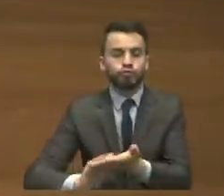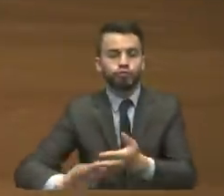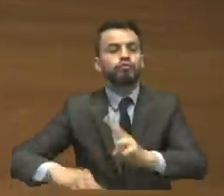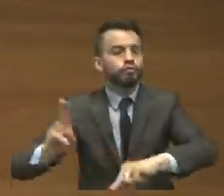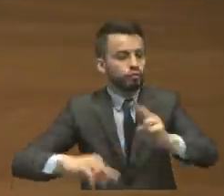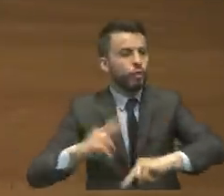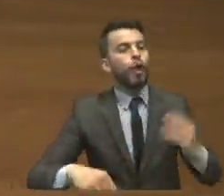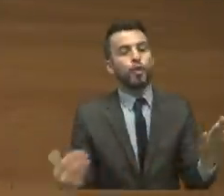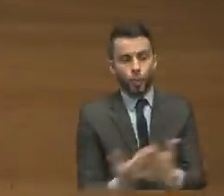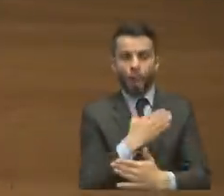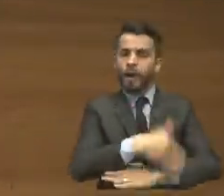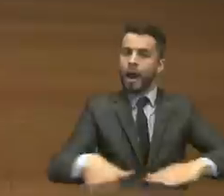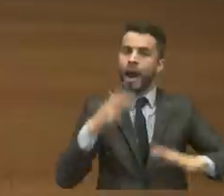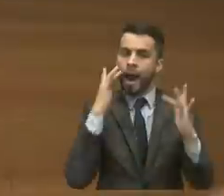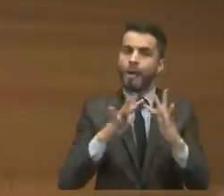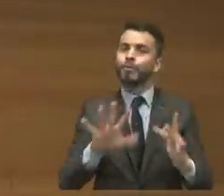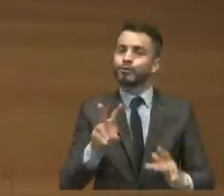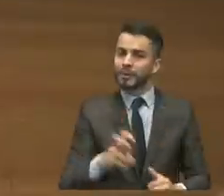Verde Séptima.